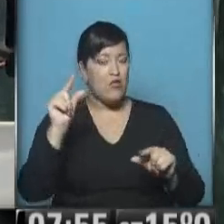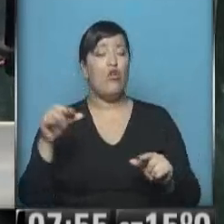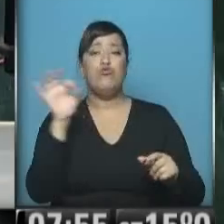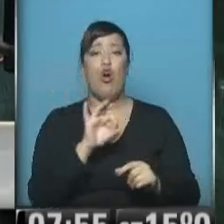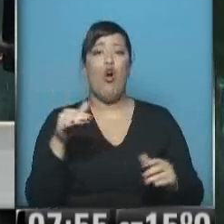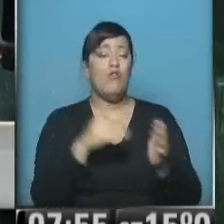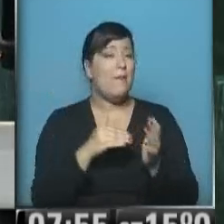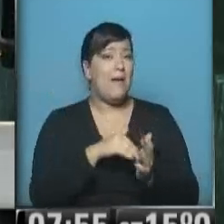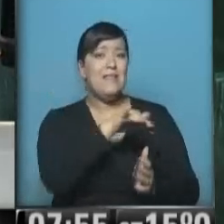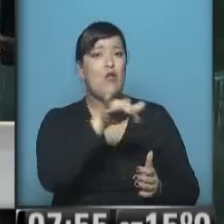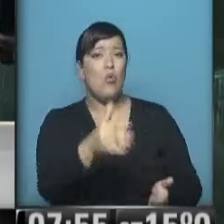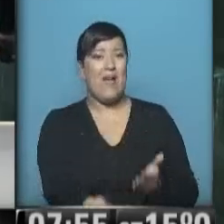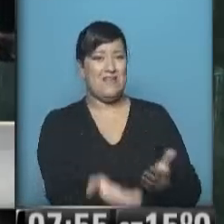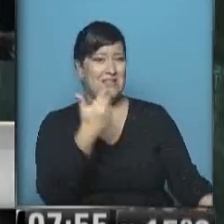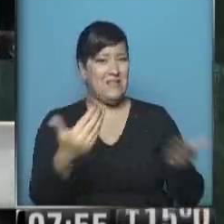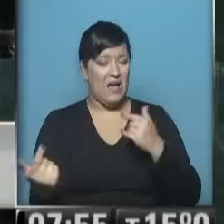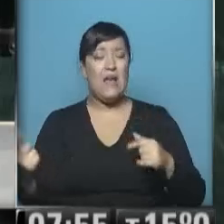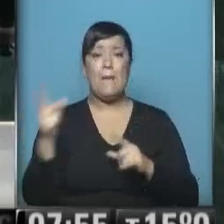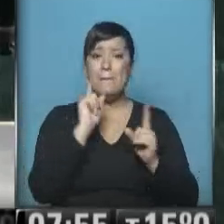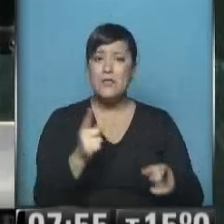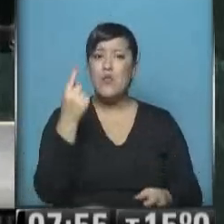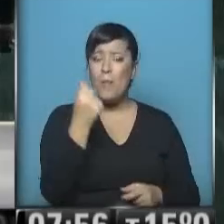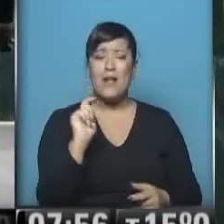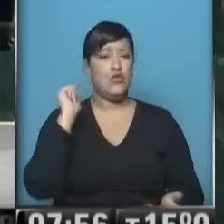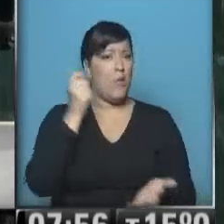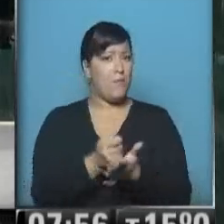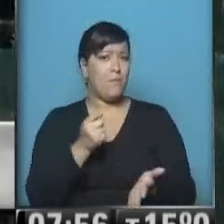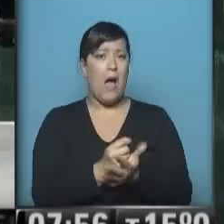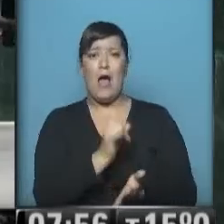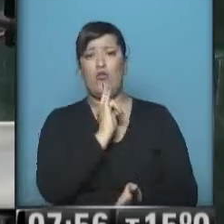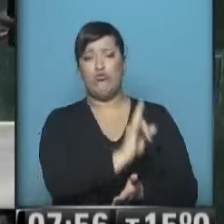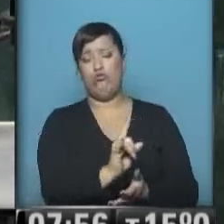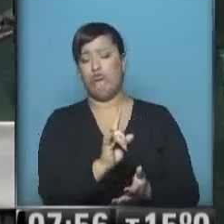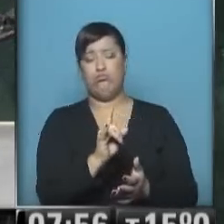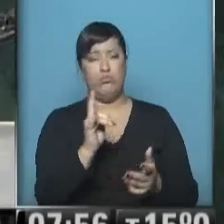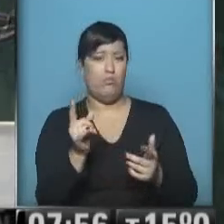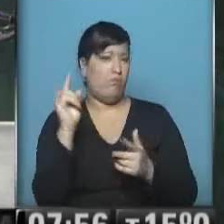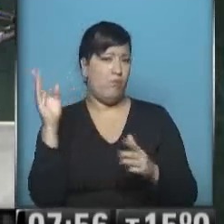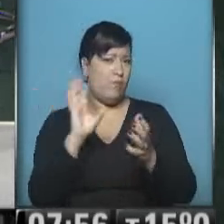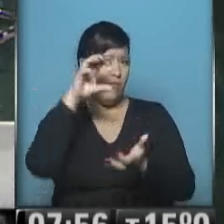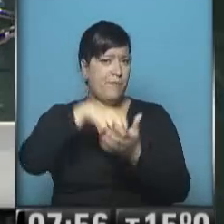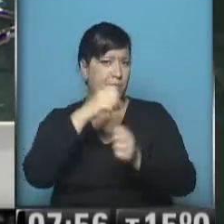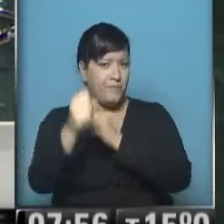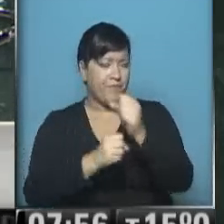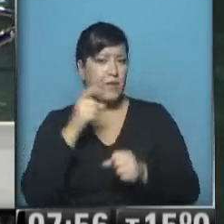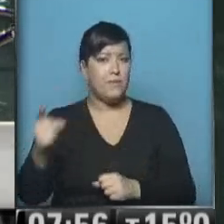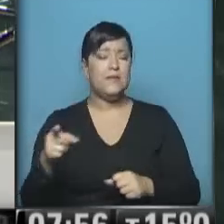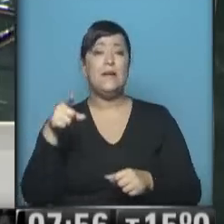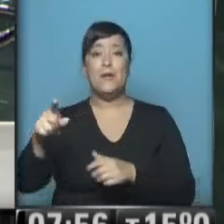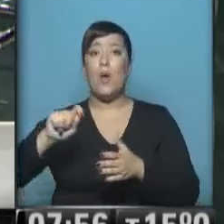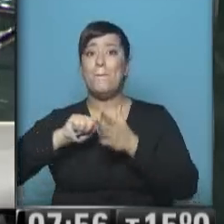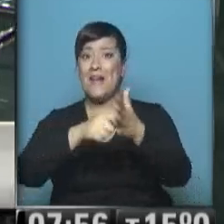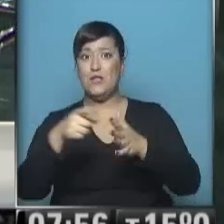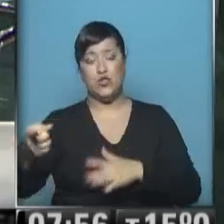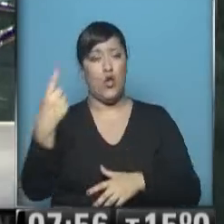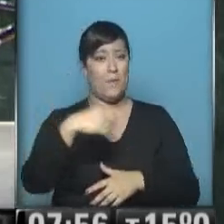de los yacimientos productores y este precio es el que pagan eh la las refinerías había una presión muy grande de las refinerías para que bajara